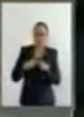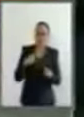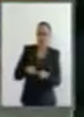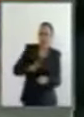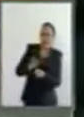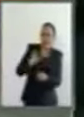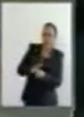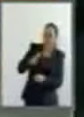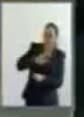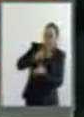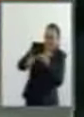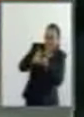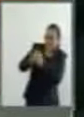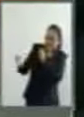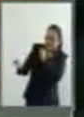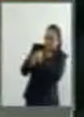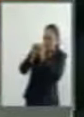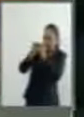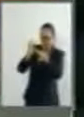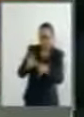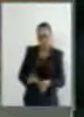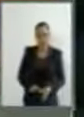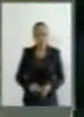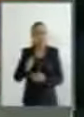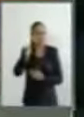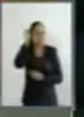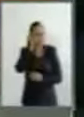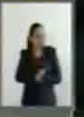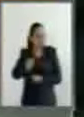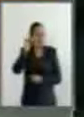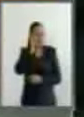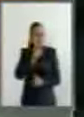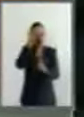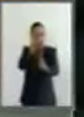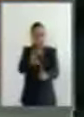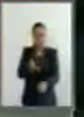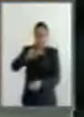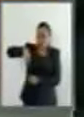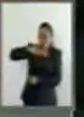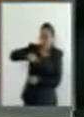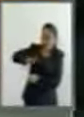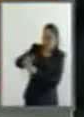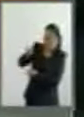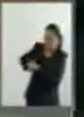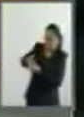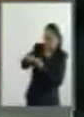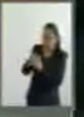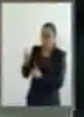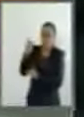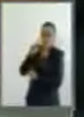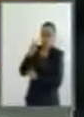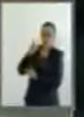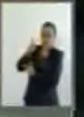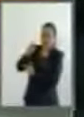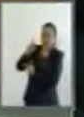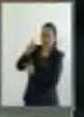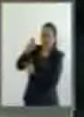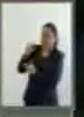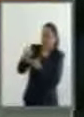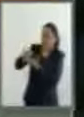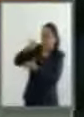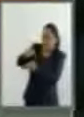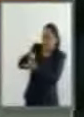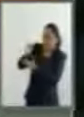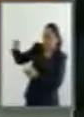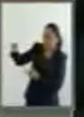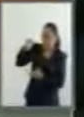las mismas, sin lugar a dudas, nos demostró que tomamos la decisión en el grupo parlamentario del PRD de que